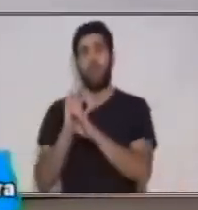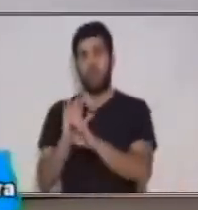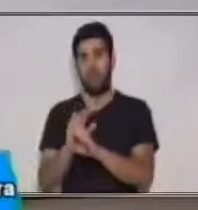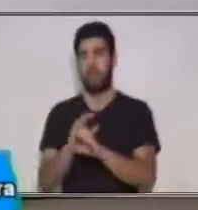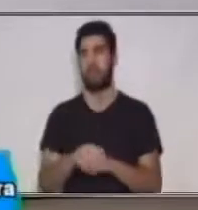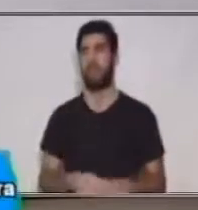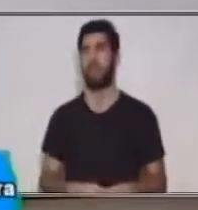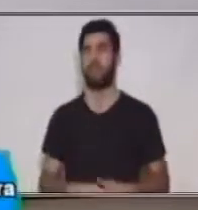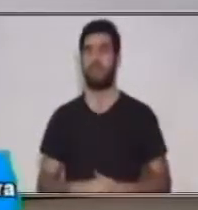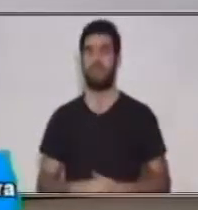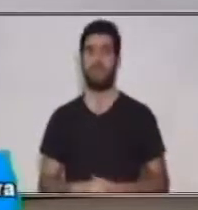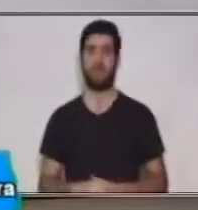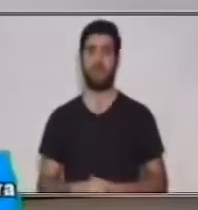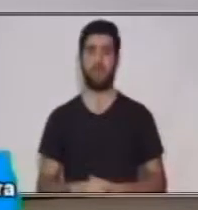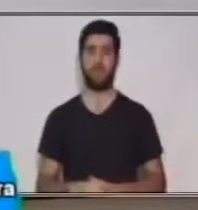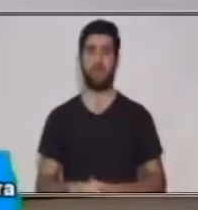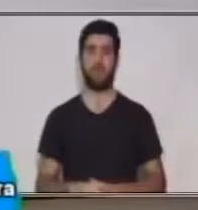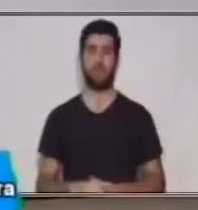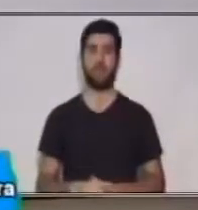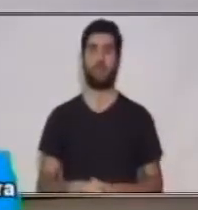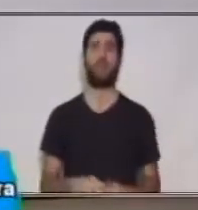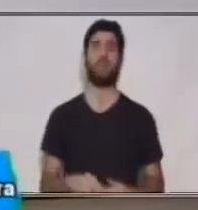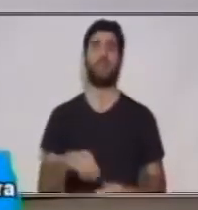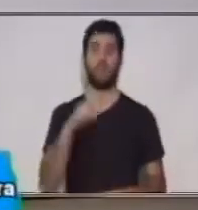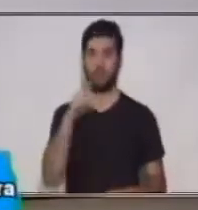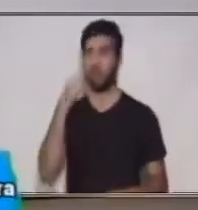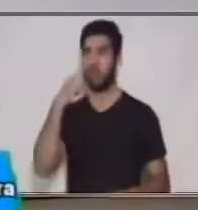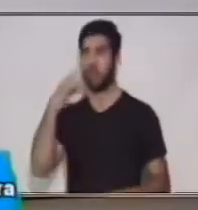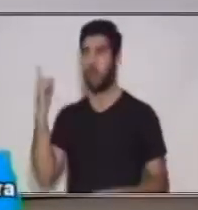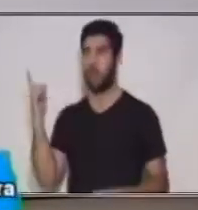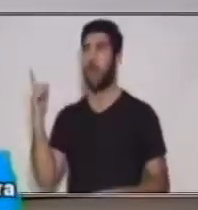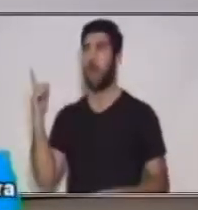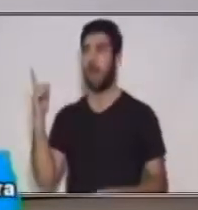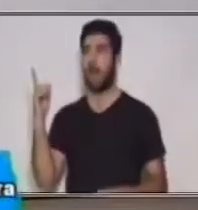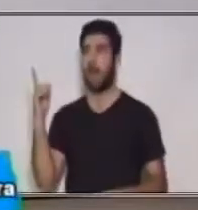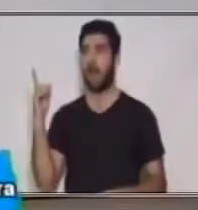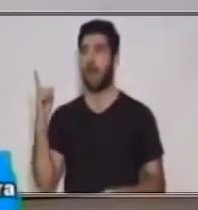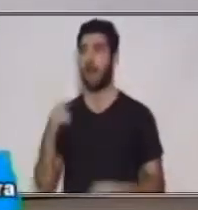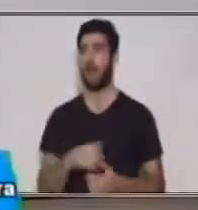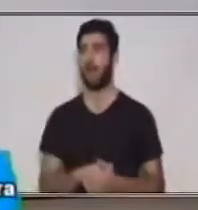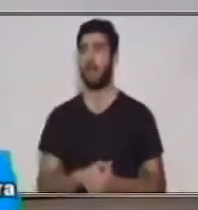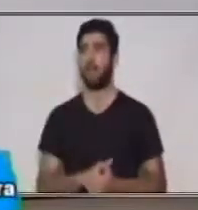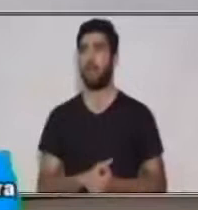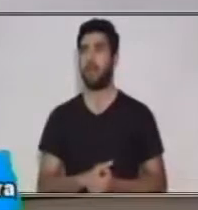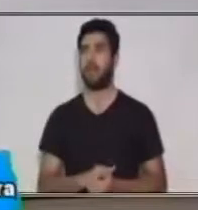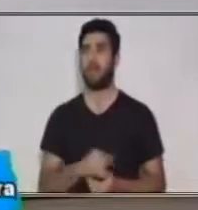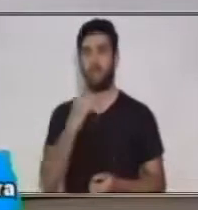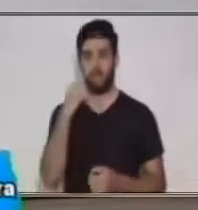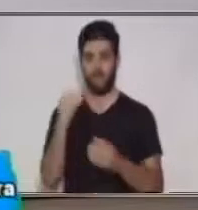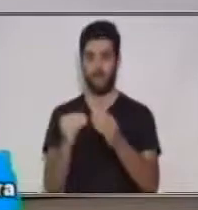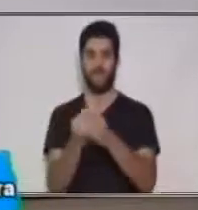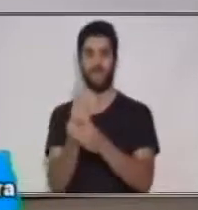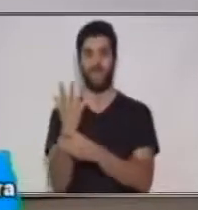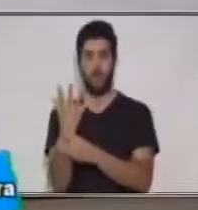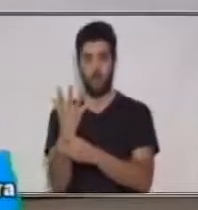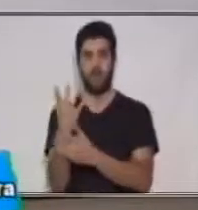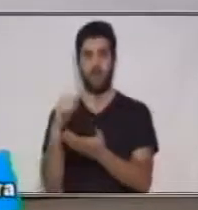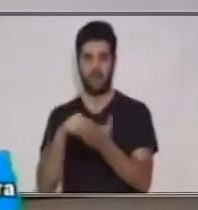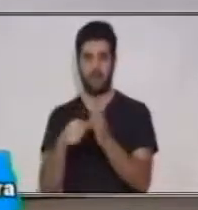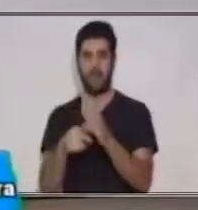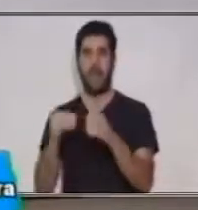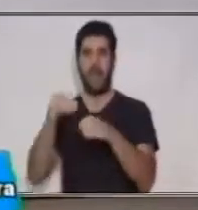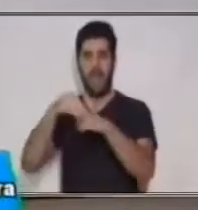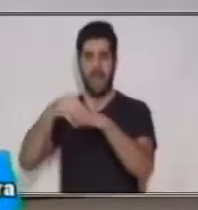ejemplo podemos observar que la palabra base o raíz va a ser flor. Fíjense bien